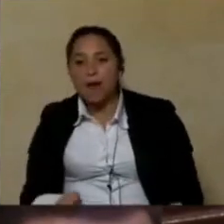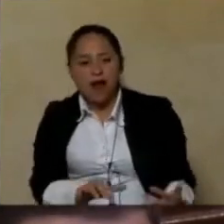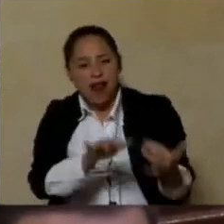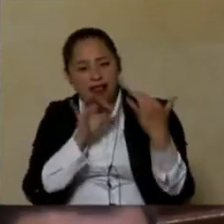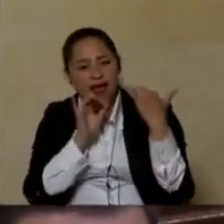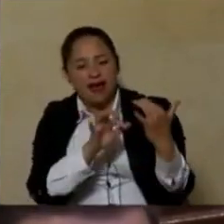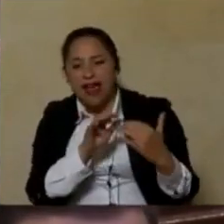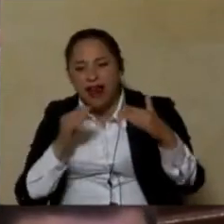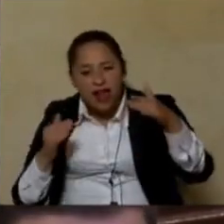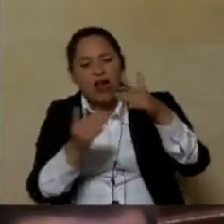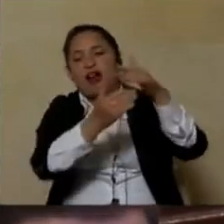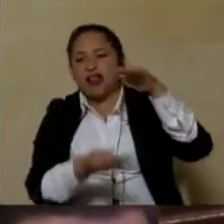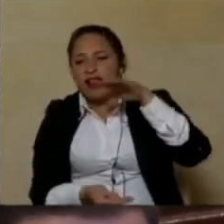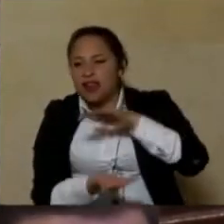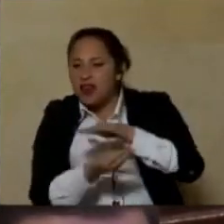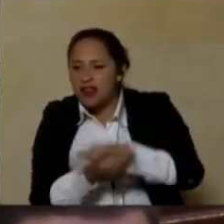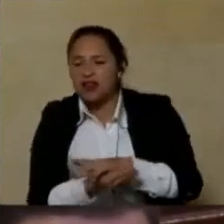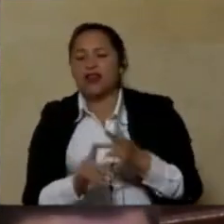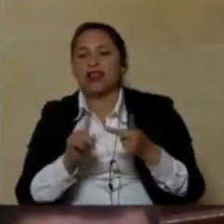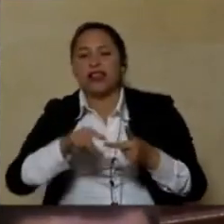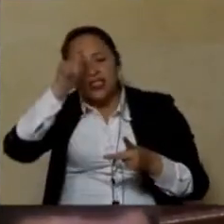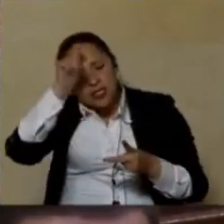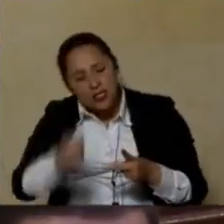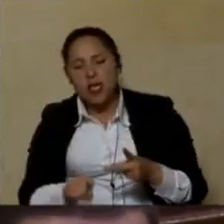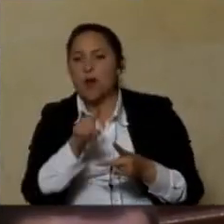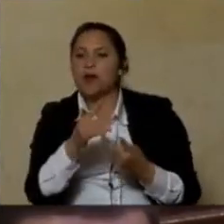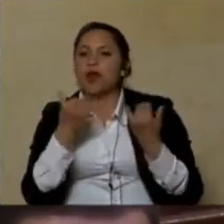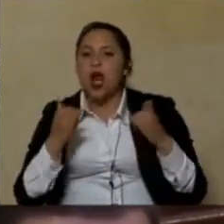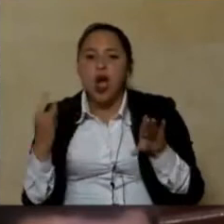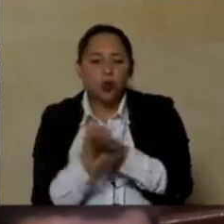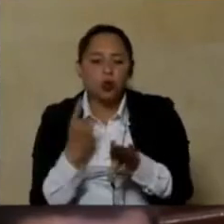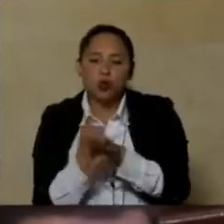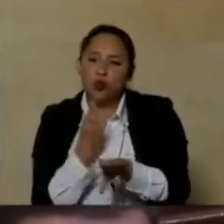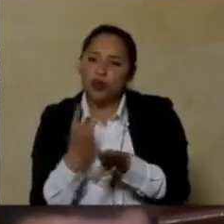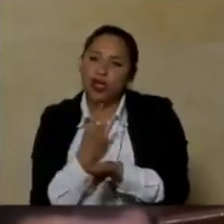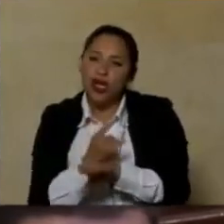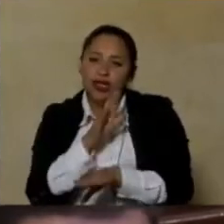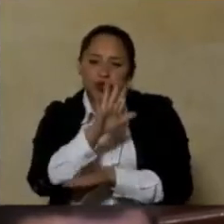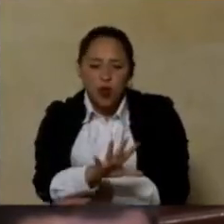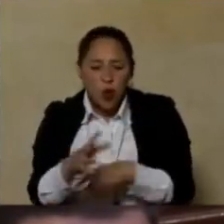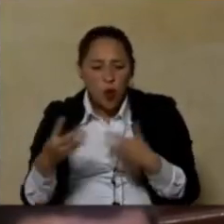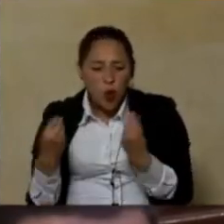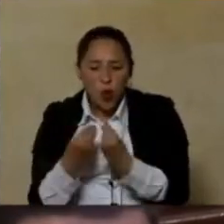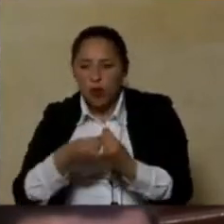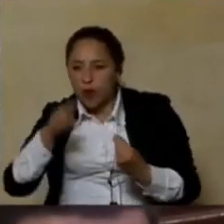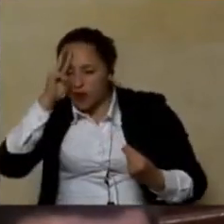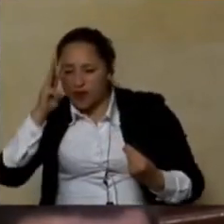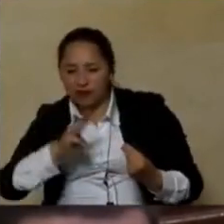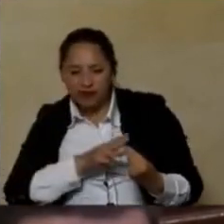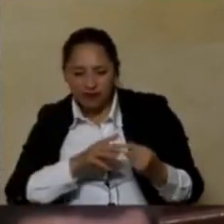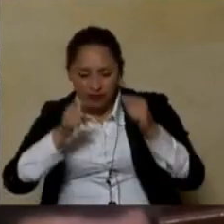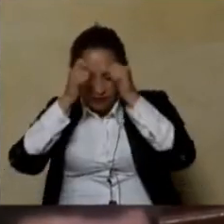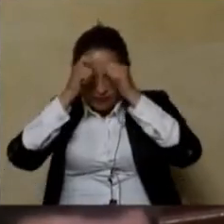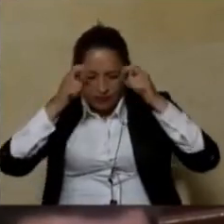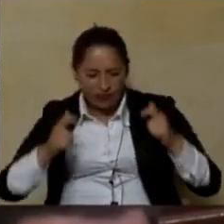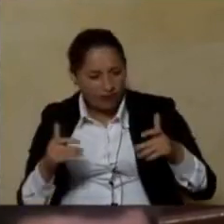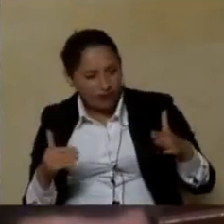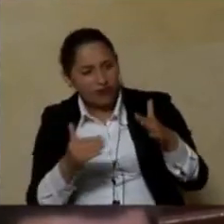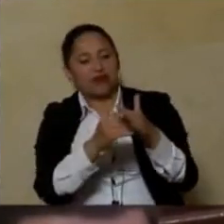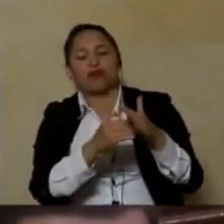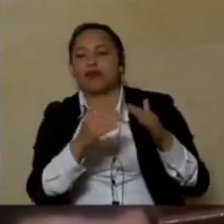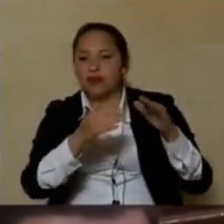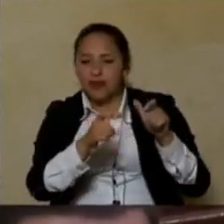al narcotráfico. Necesitamos utilizar todo el aparato militar y estatal en contra de